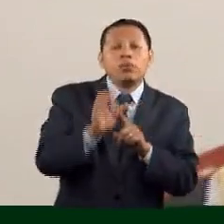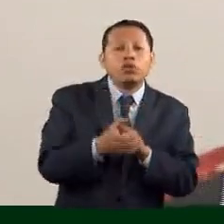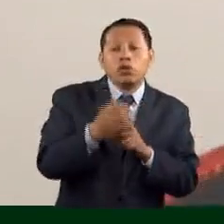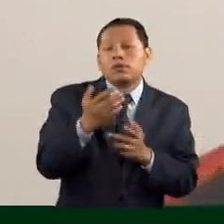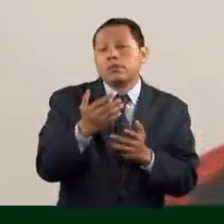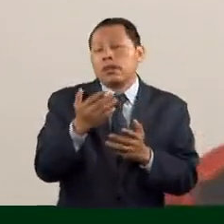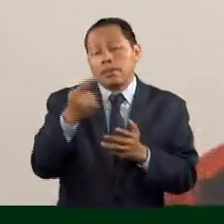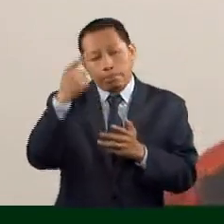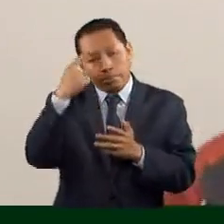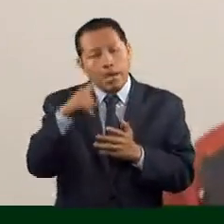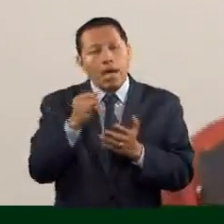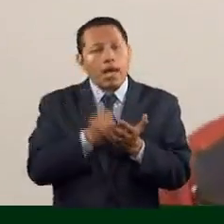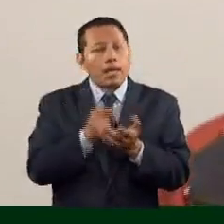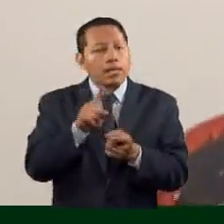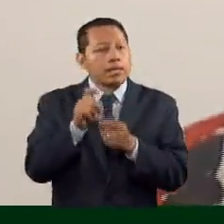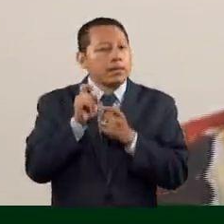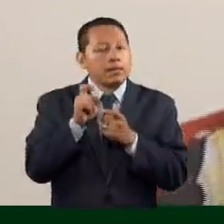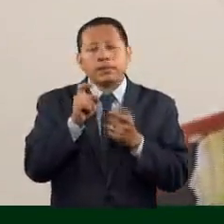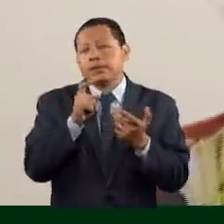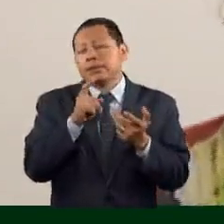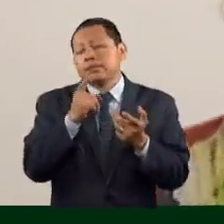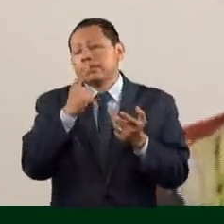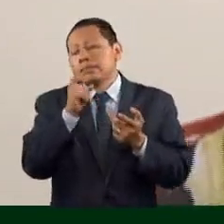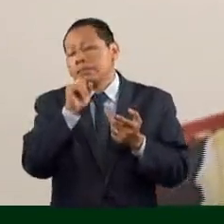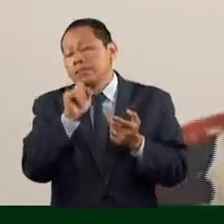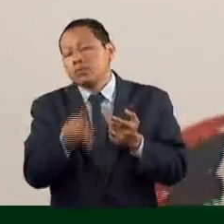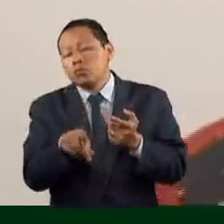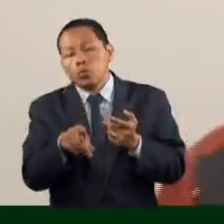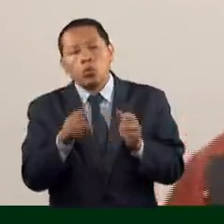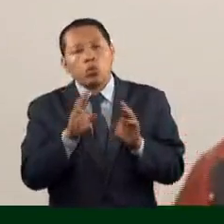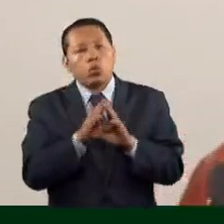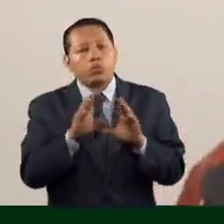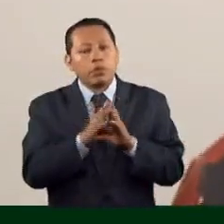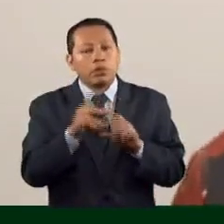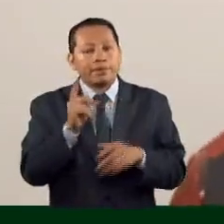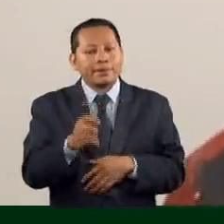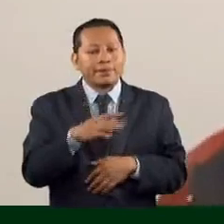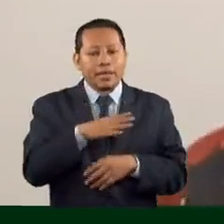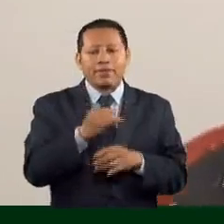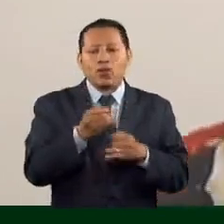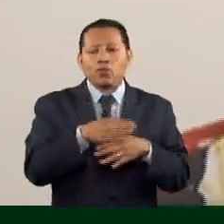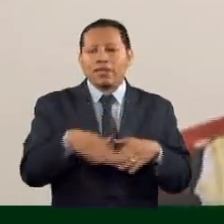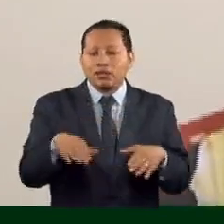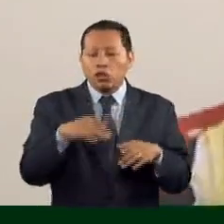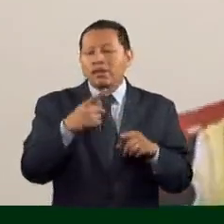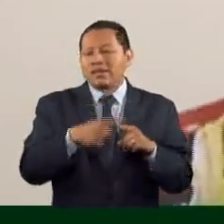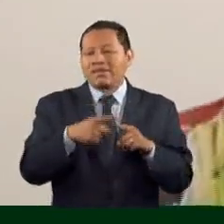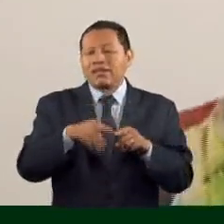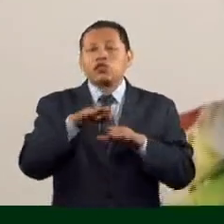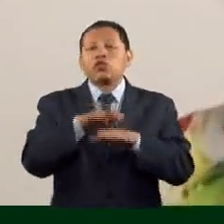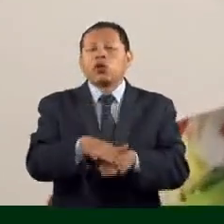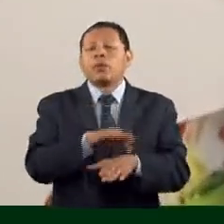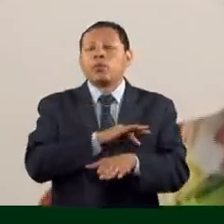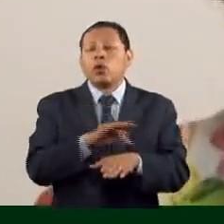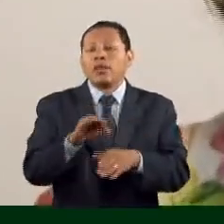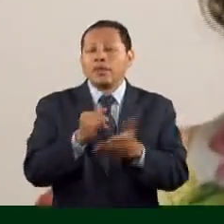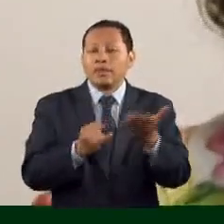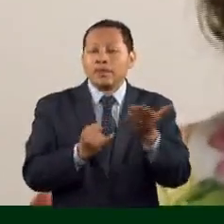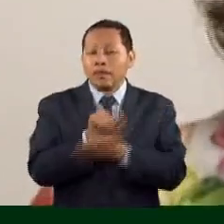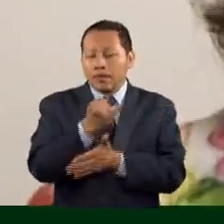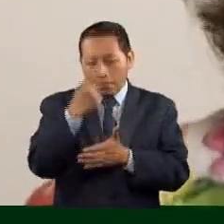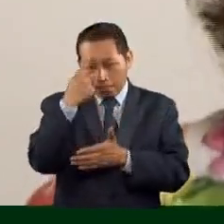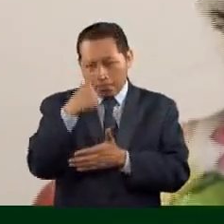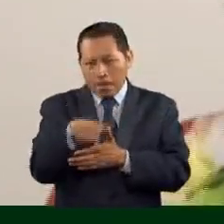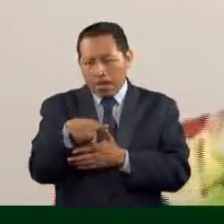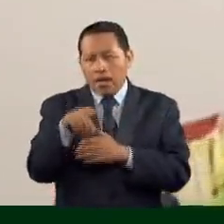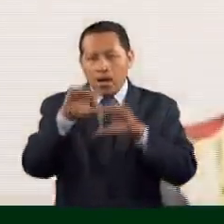de fiscalización y qué tanto información hay sobre la toma de decisiones al